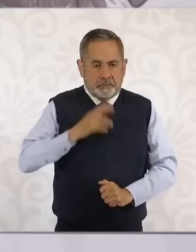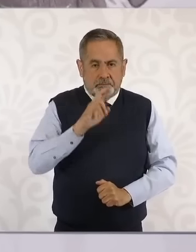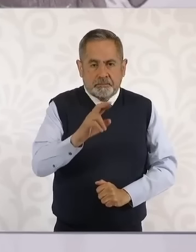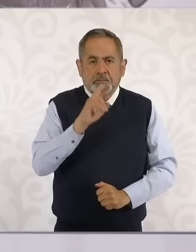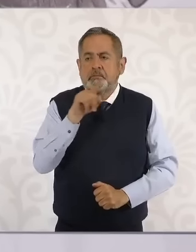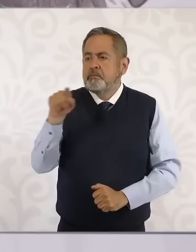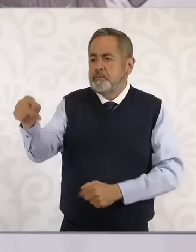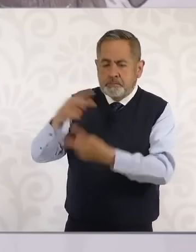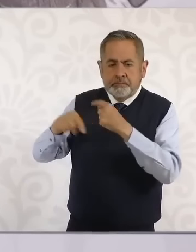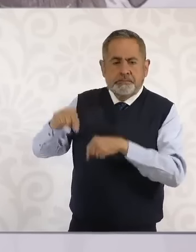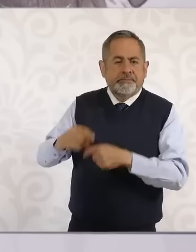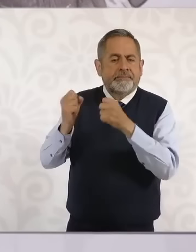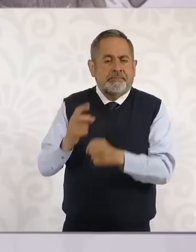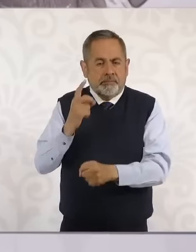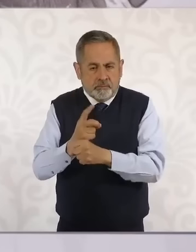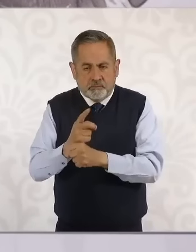seguridad lo tocamos.